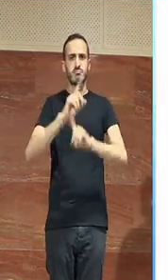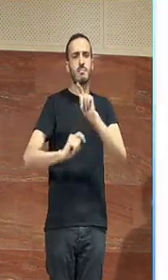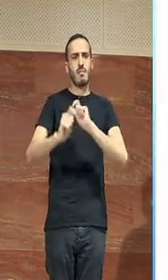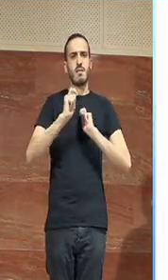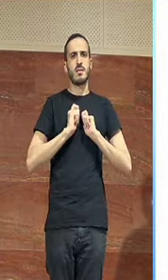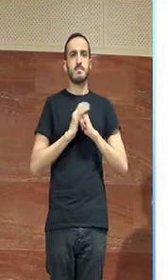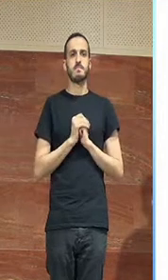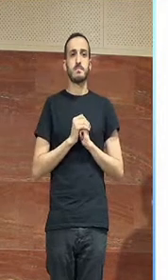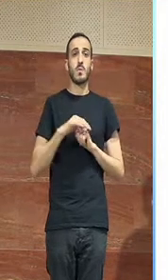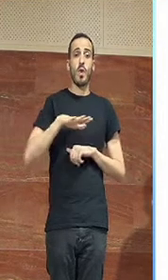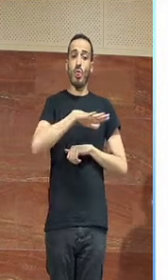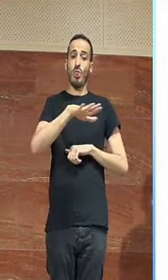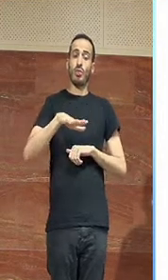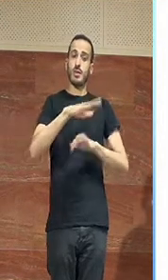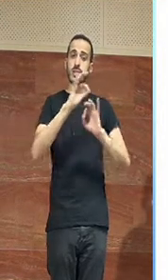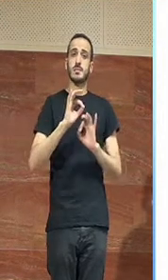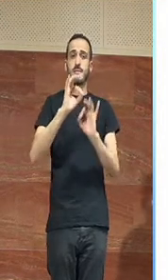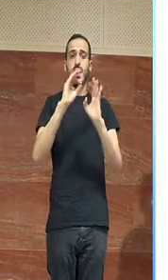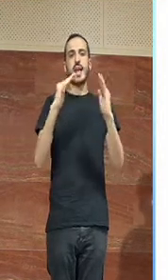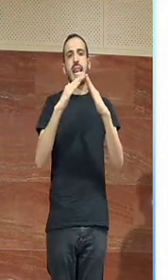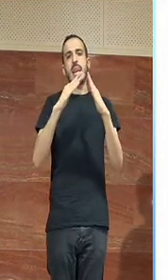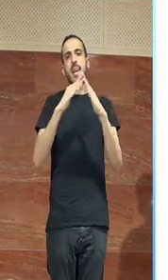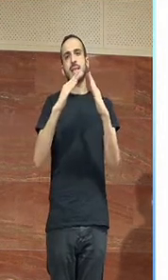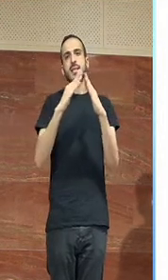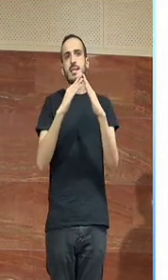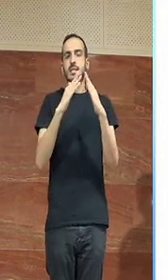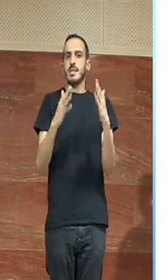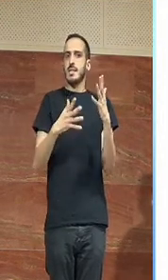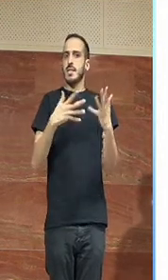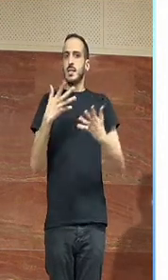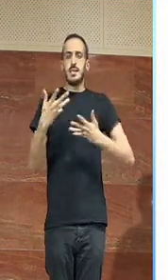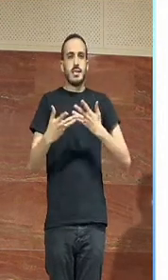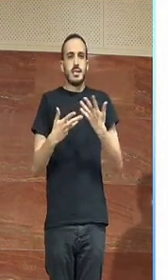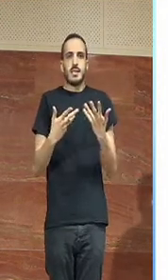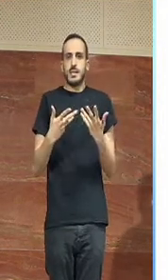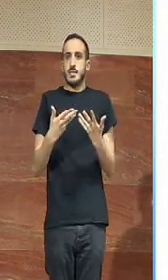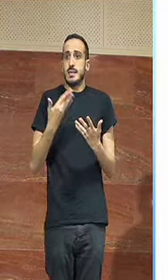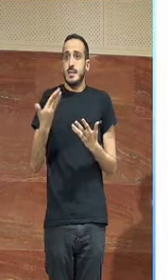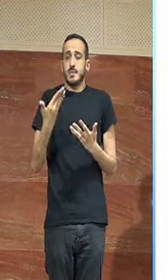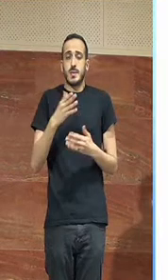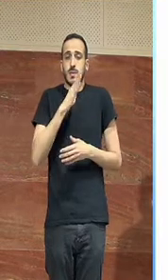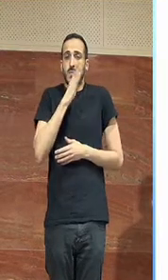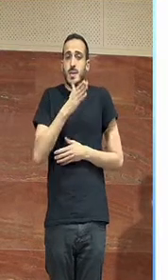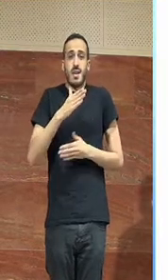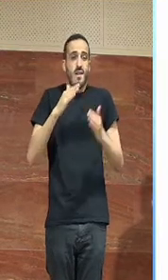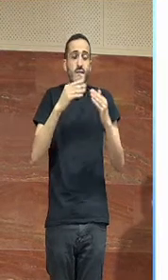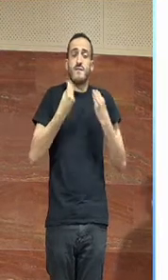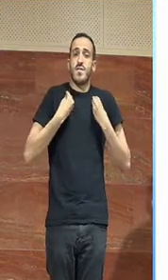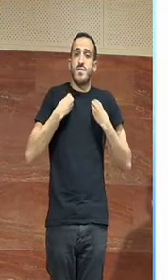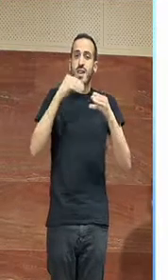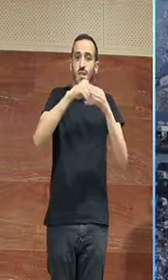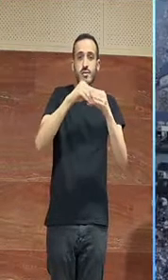Lugares donde las viviendas están tomando posiciones porque son los lugares en los que pueden vivir y dónde van a ir, ¿no?